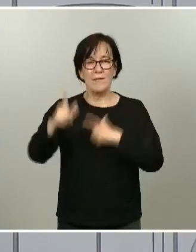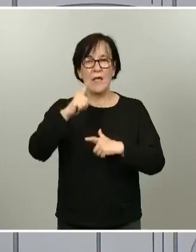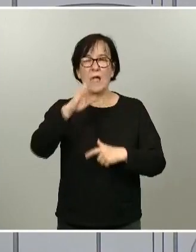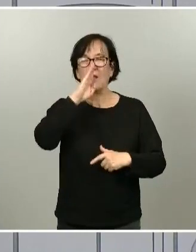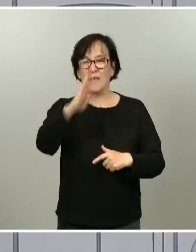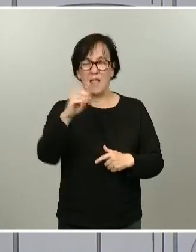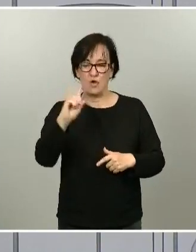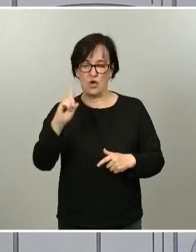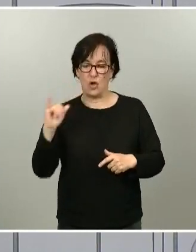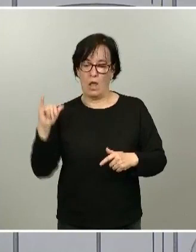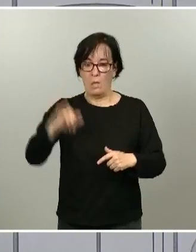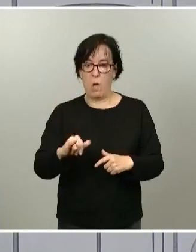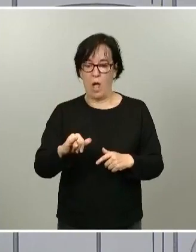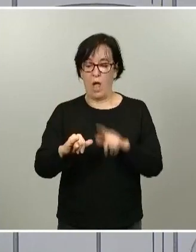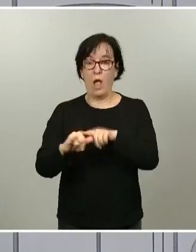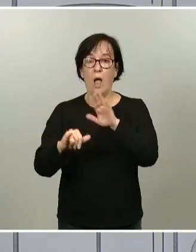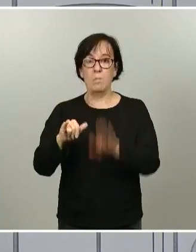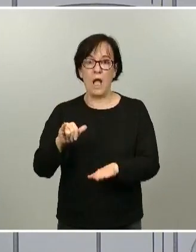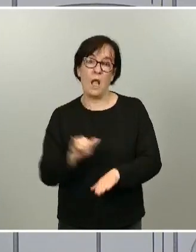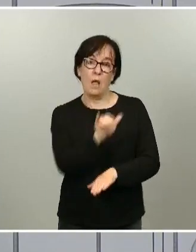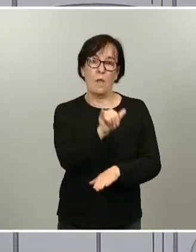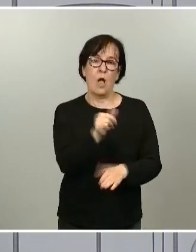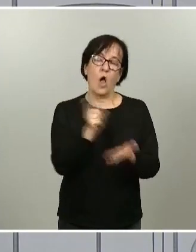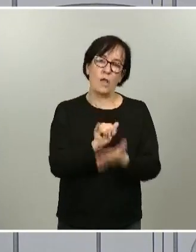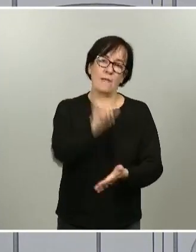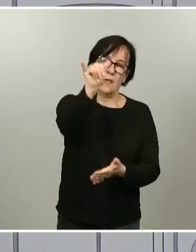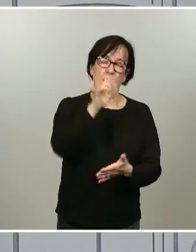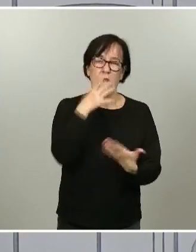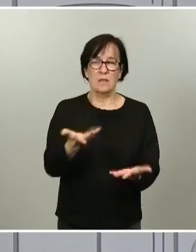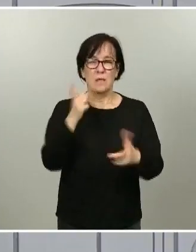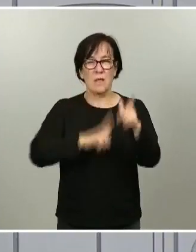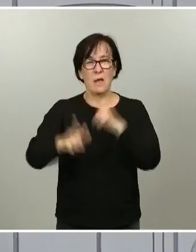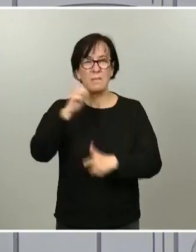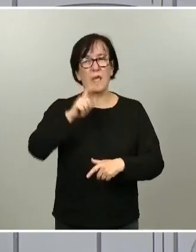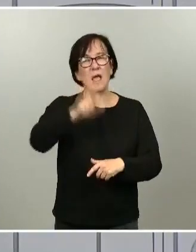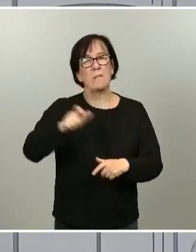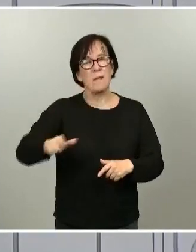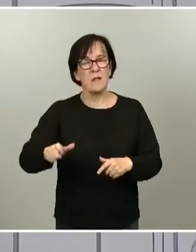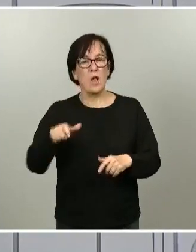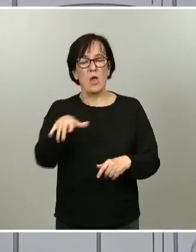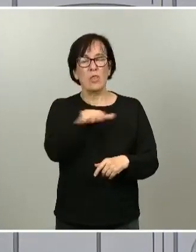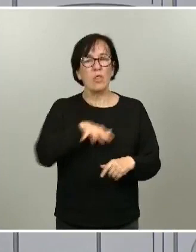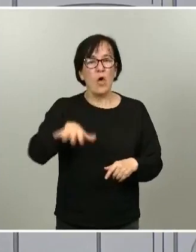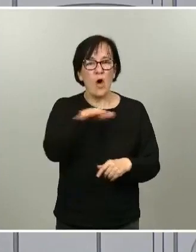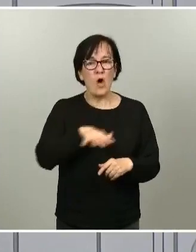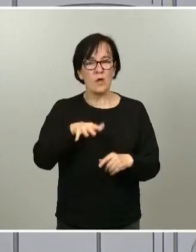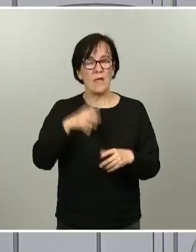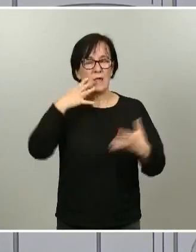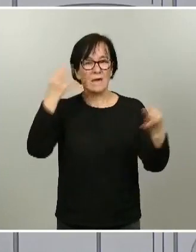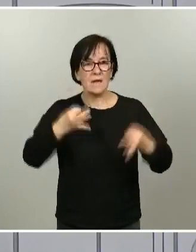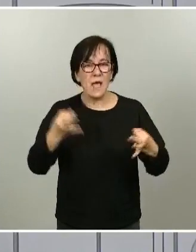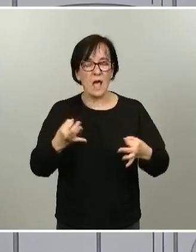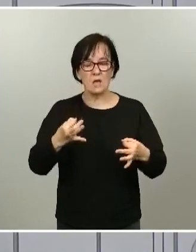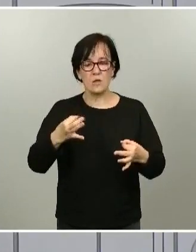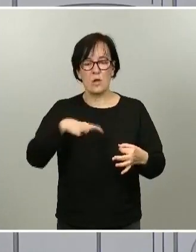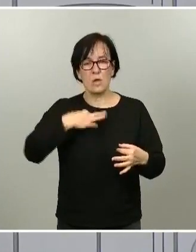muchas escalas. Tenemos que tener en cuenta que hay viajes de personas de zonas de alto riesgo que pueden venir a